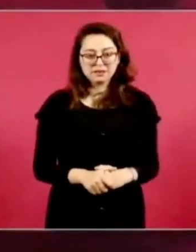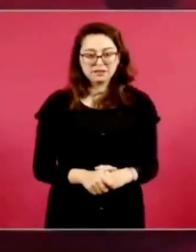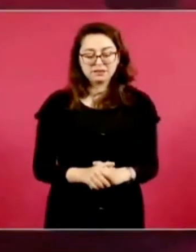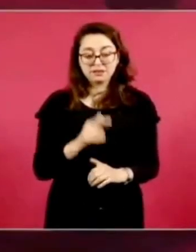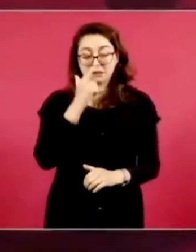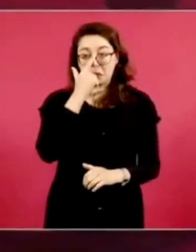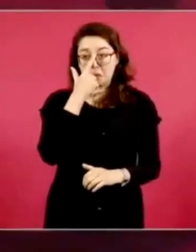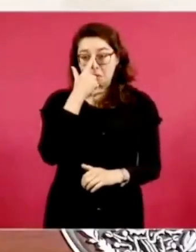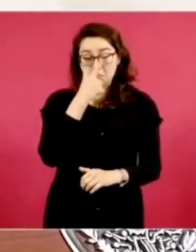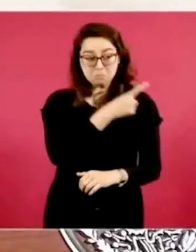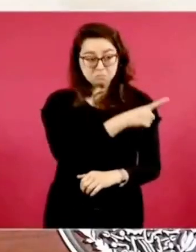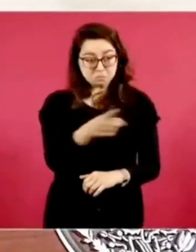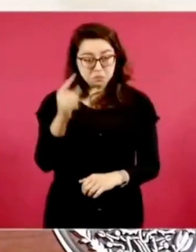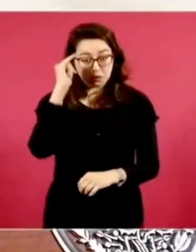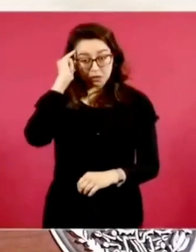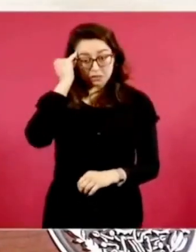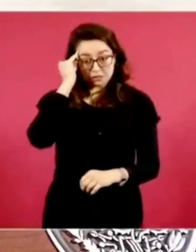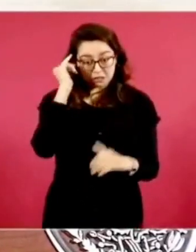vasallo?